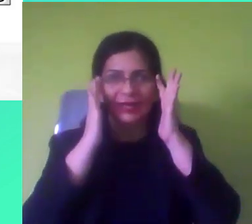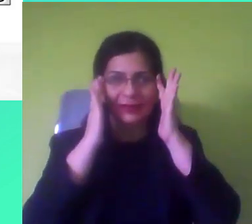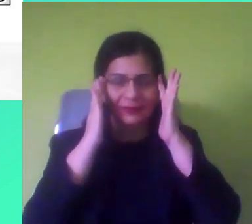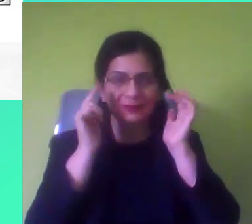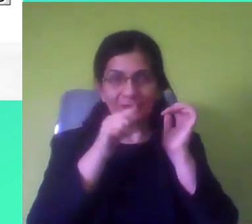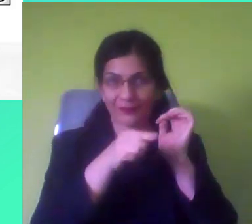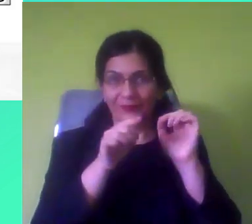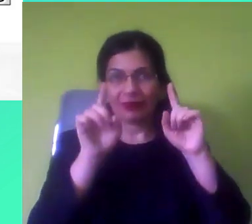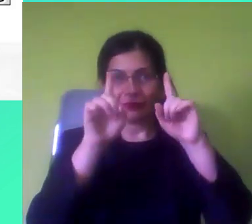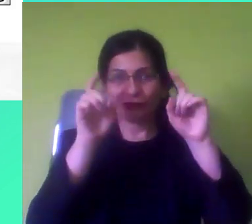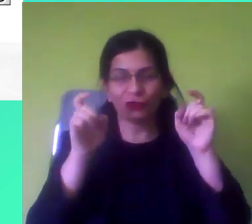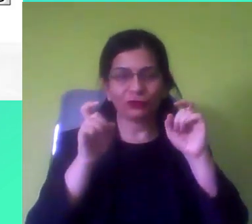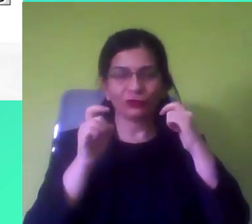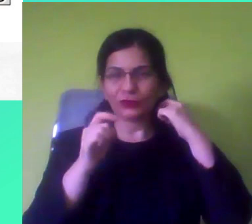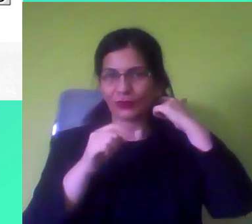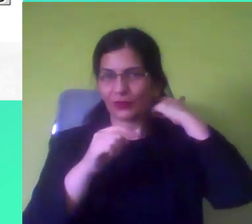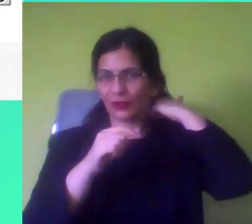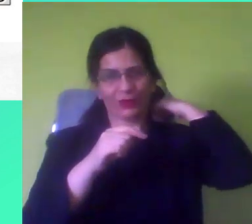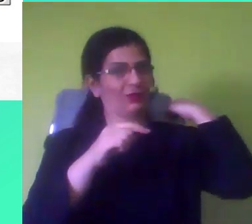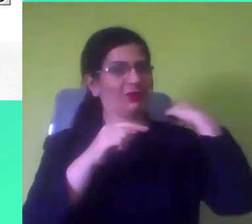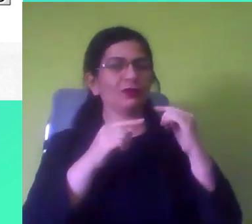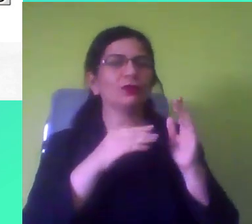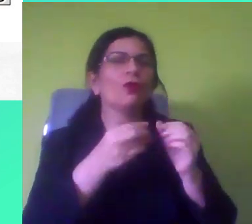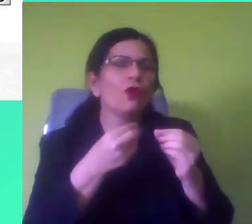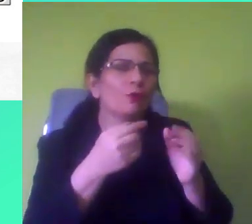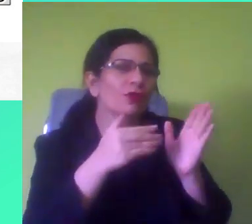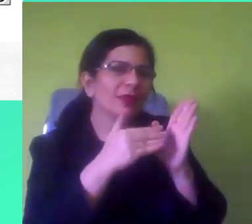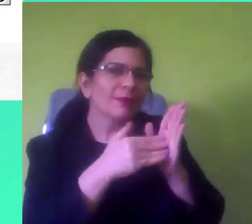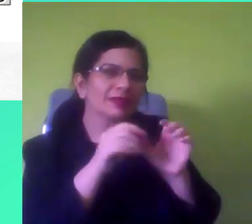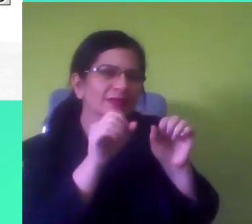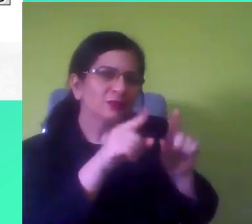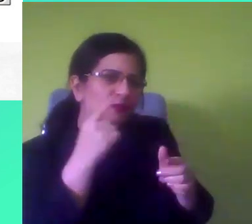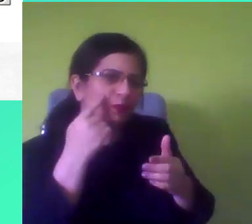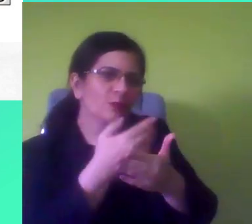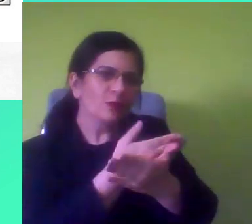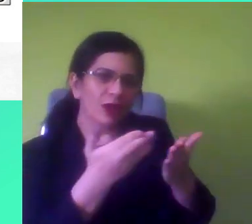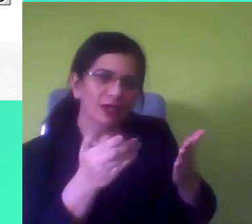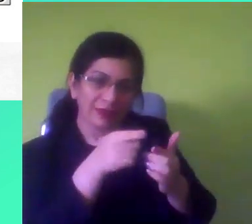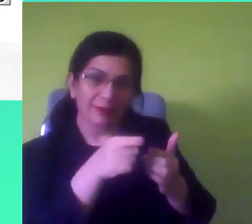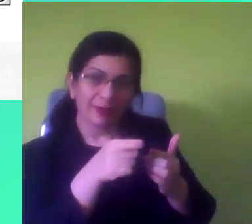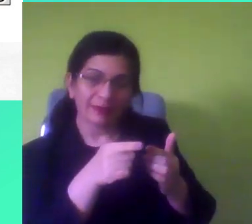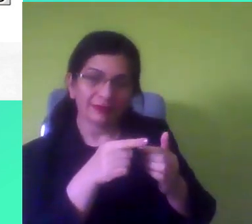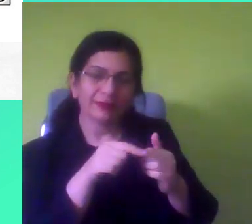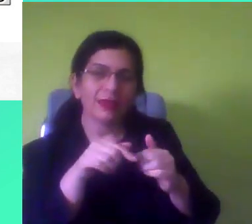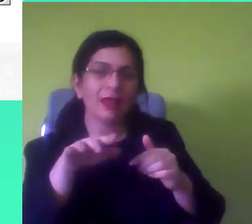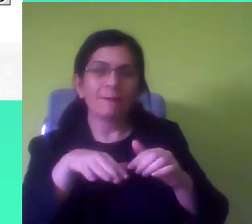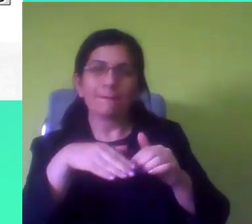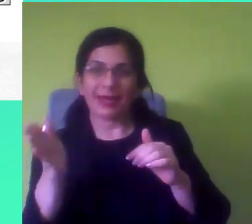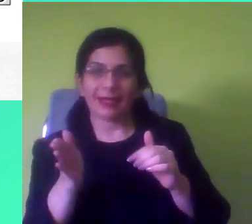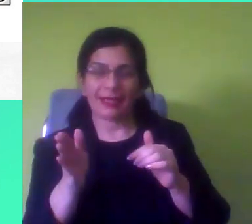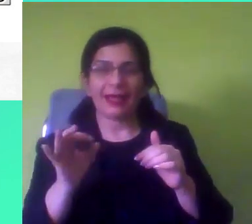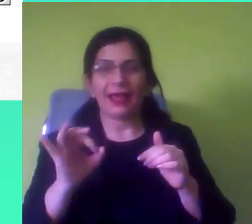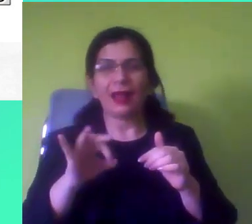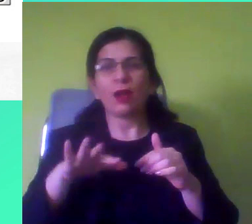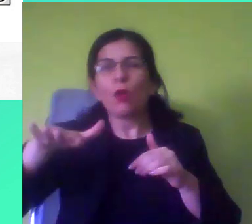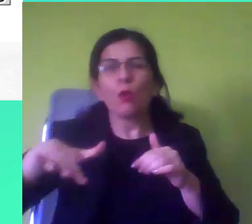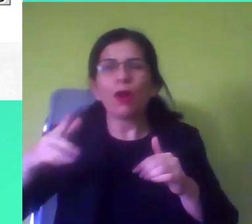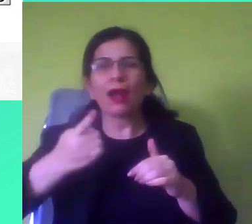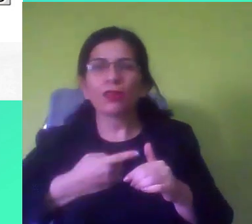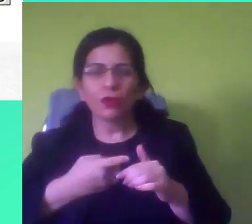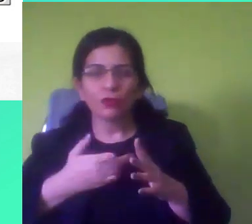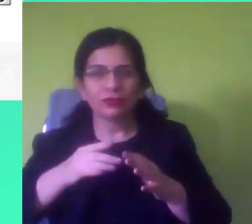derecha están representados de norte a sur cómo varía la latitud, en la izquierda el número de glaciares, a la derecha el área